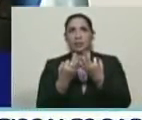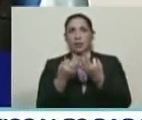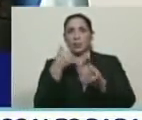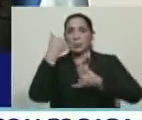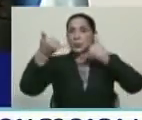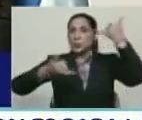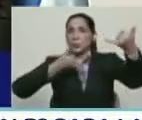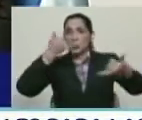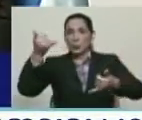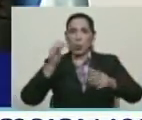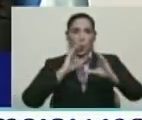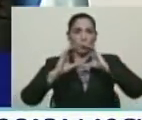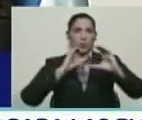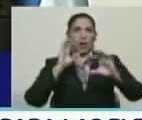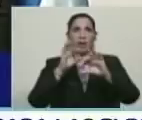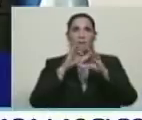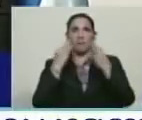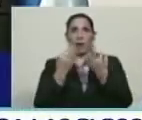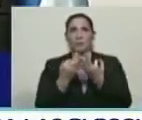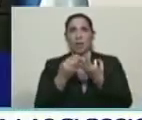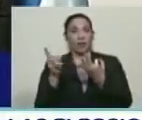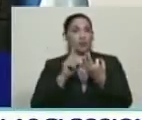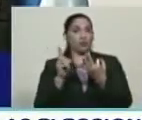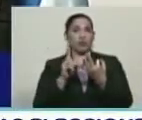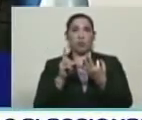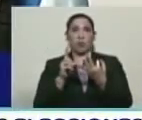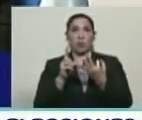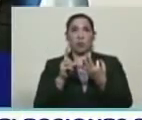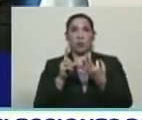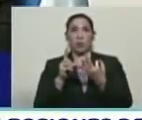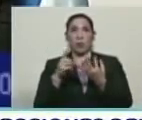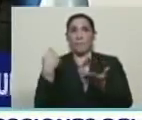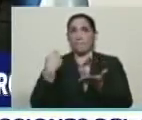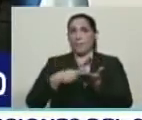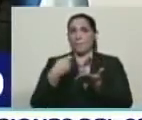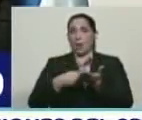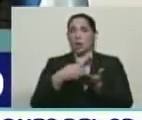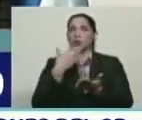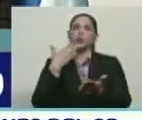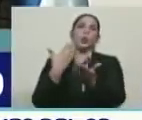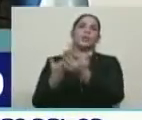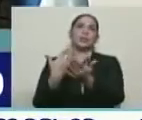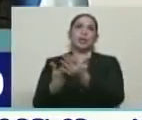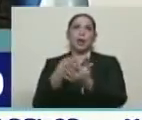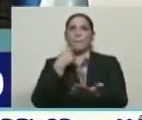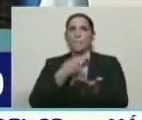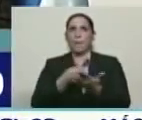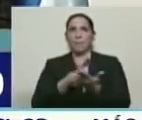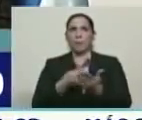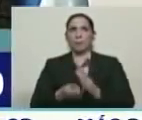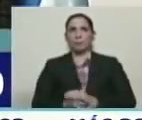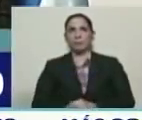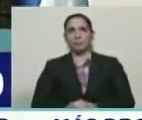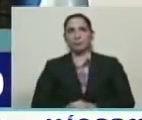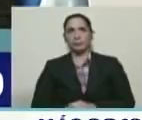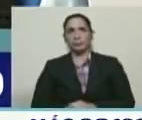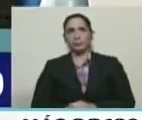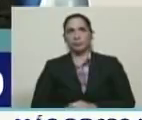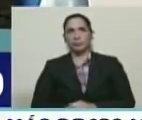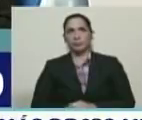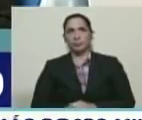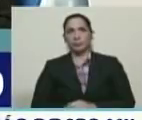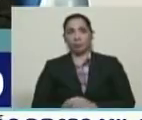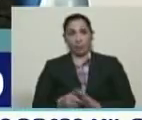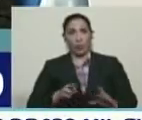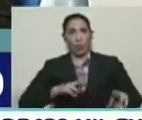solicitar rescate. Al no poder reunir el dinero solicitado, le dieron muerte. Las labores de inteligencia